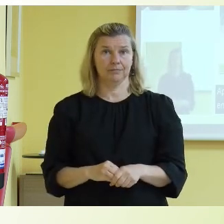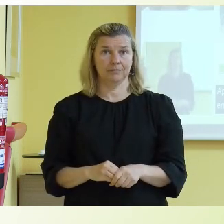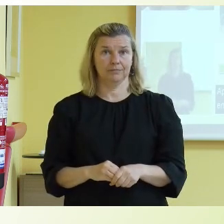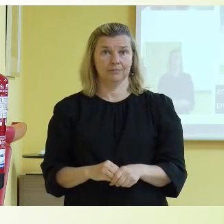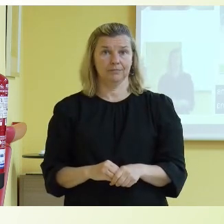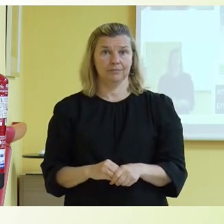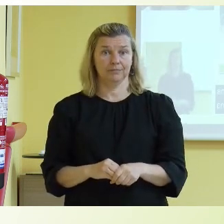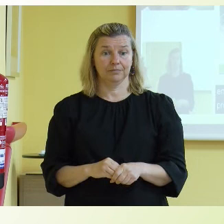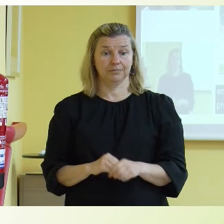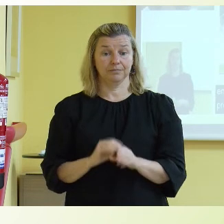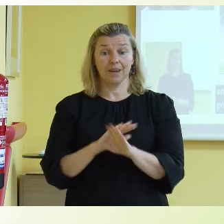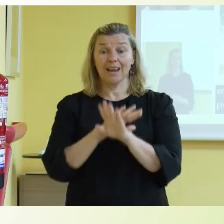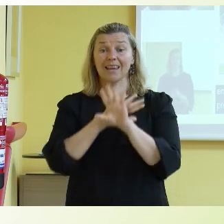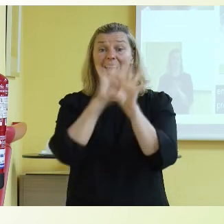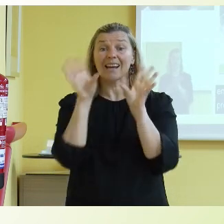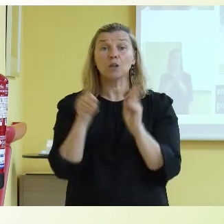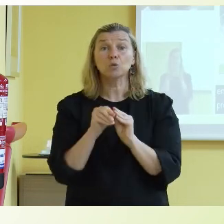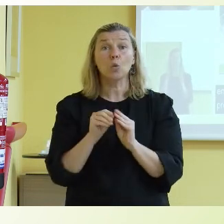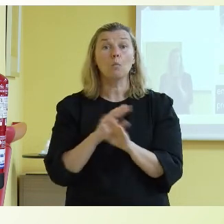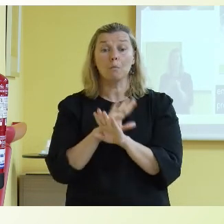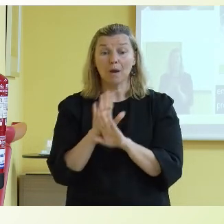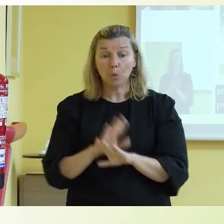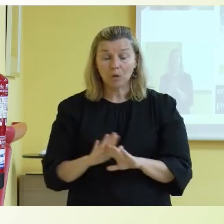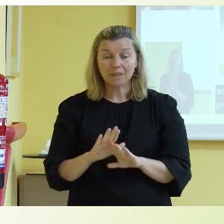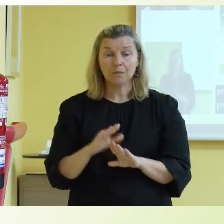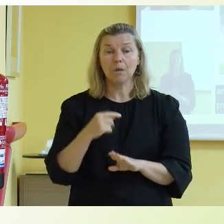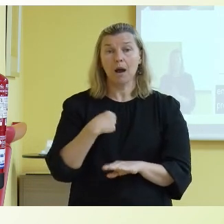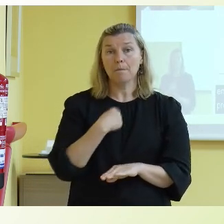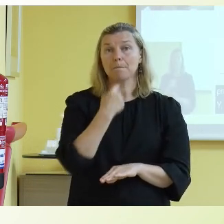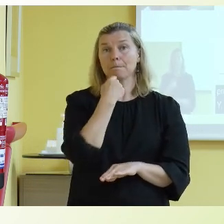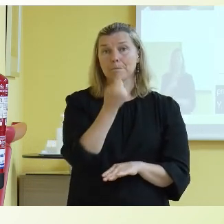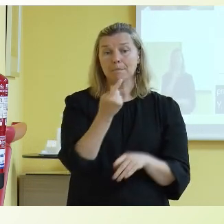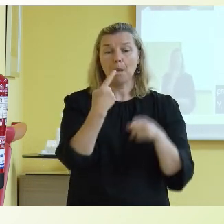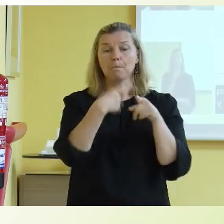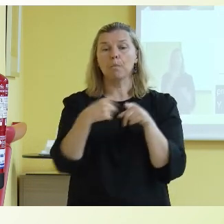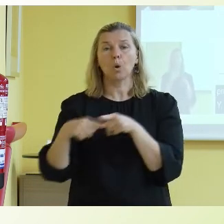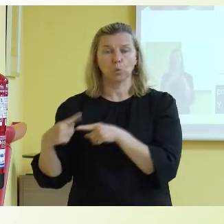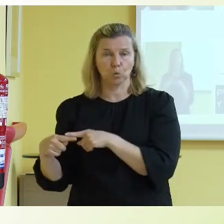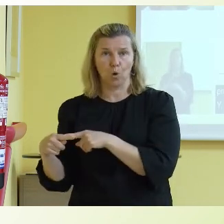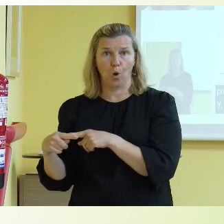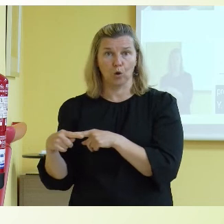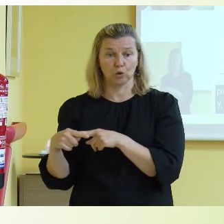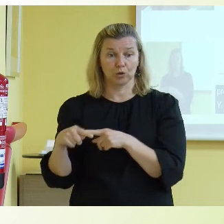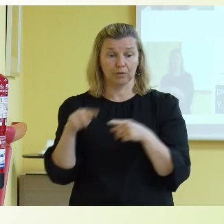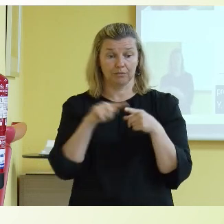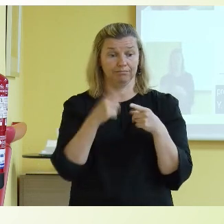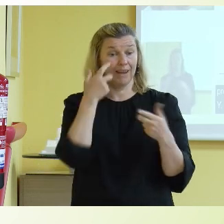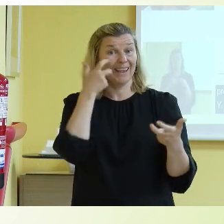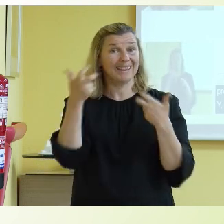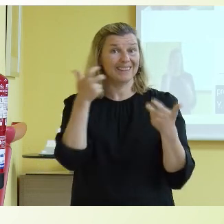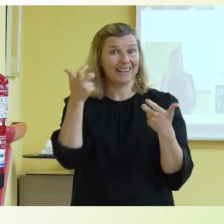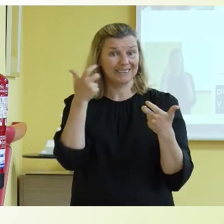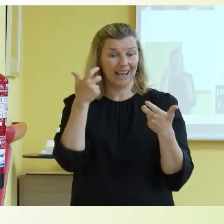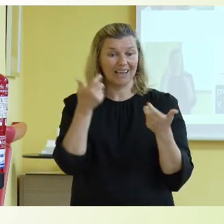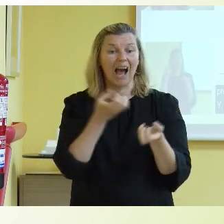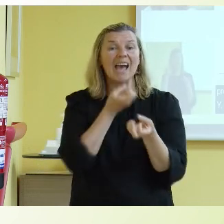Y para terminar con el resumen, voy a mencionar estos otros productos. Destacamos aquí una serie de